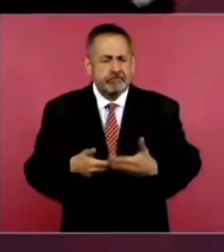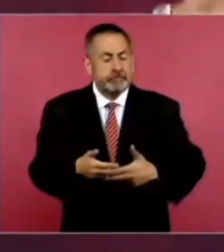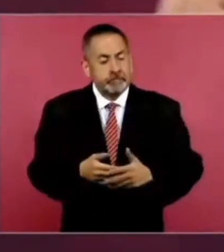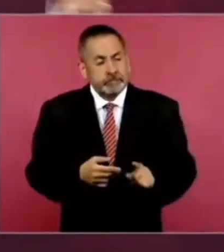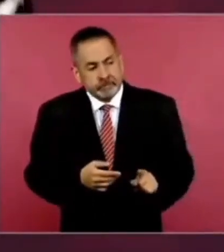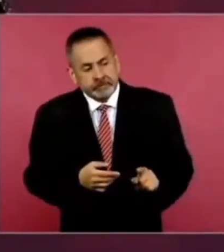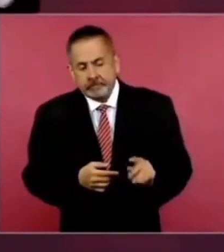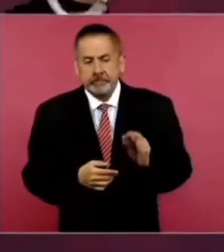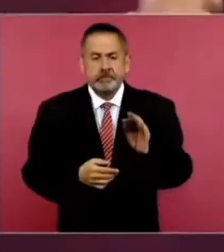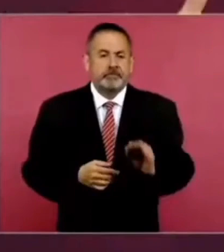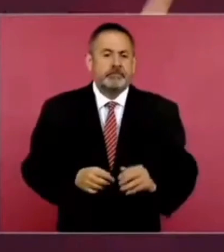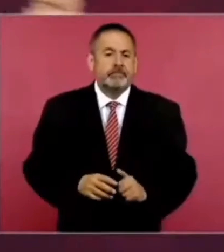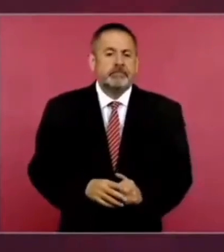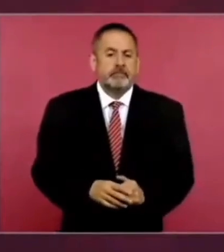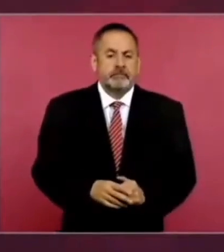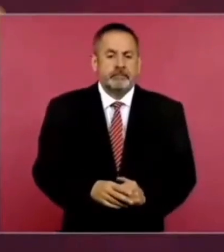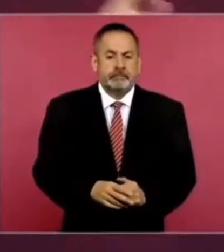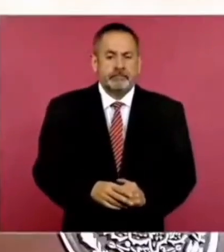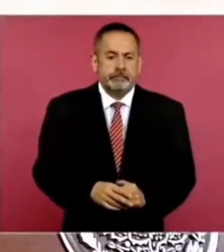y